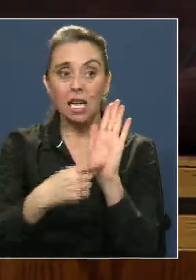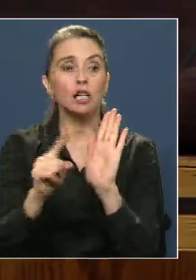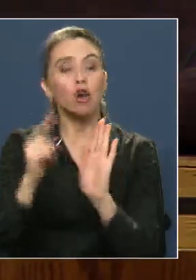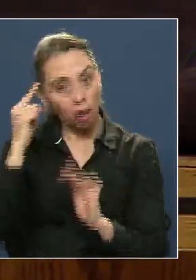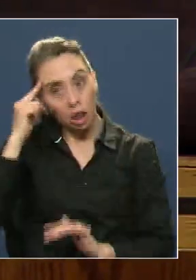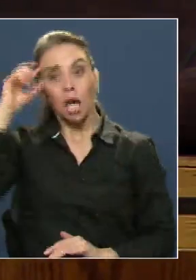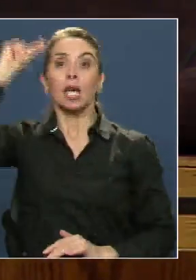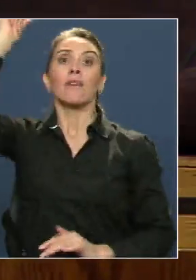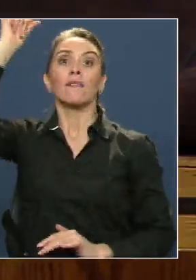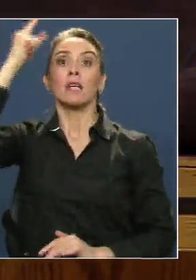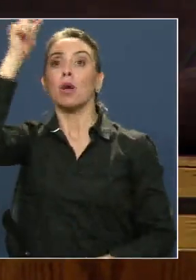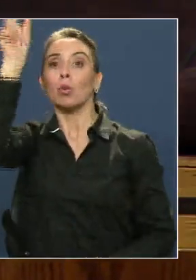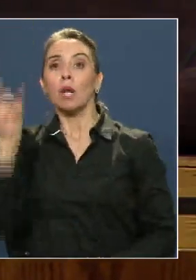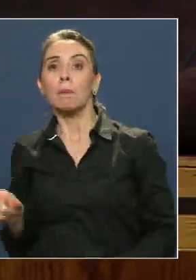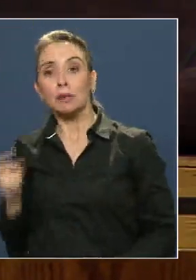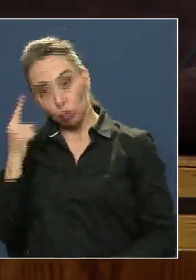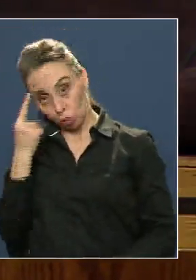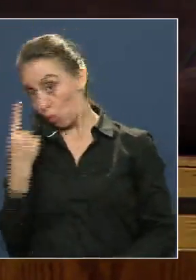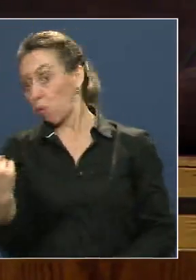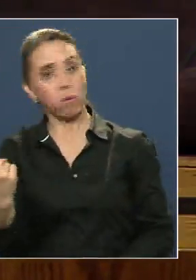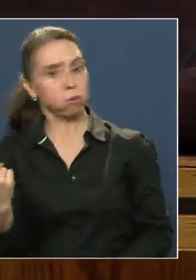capricho de alguien o de nadie.